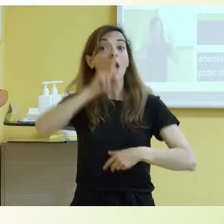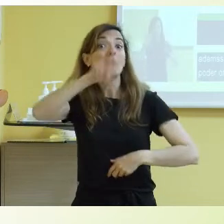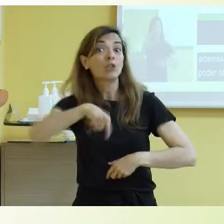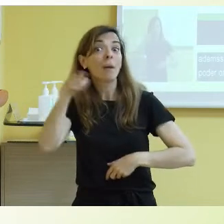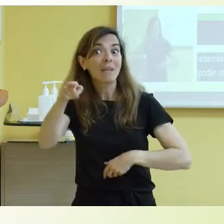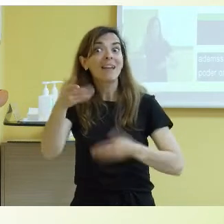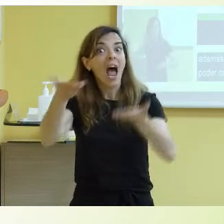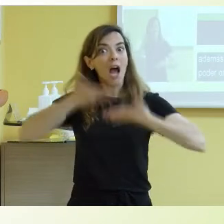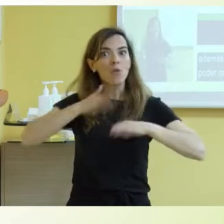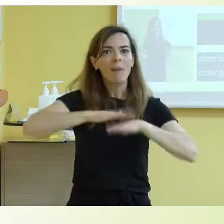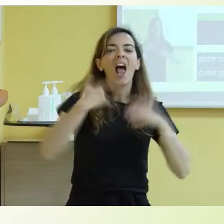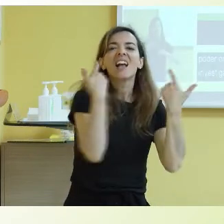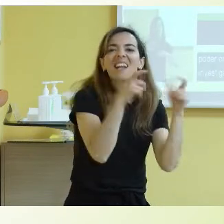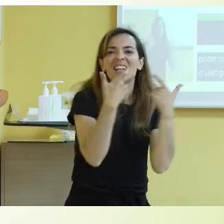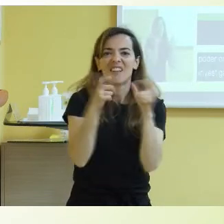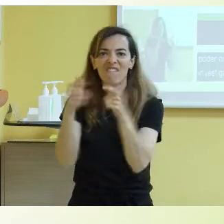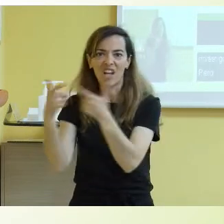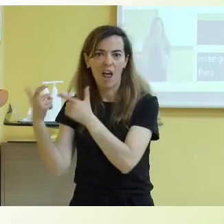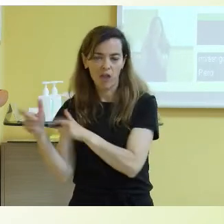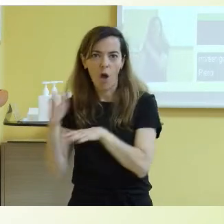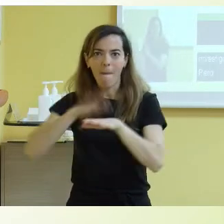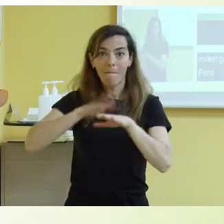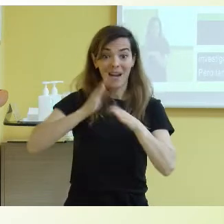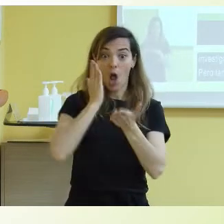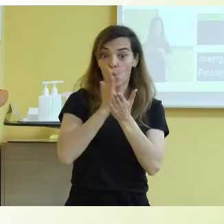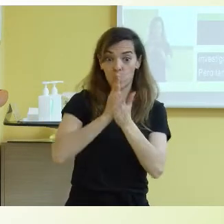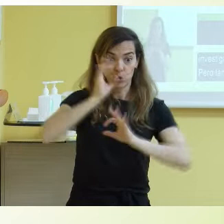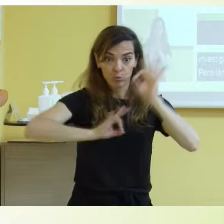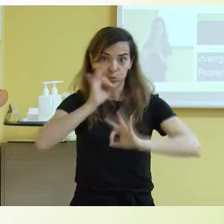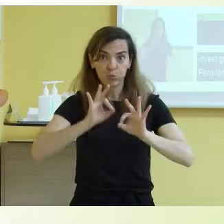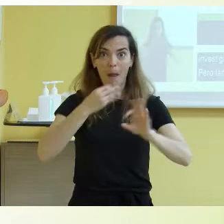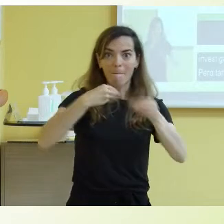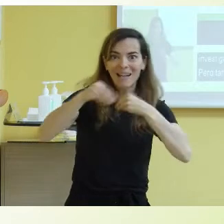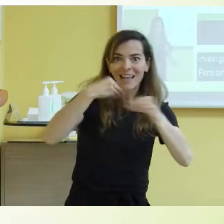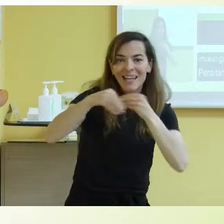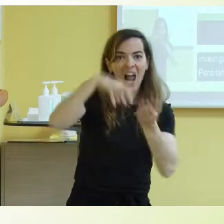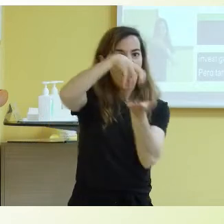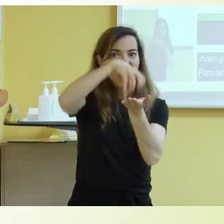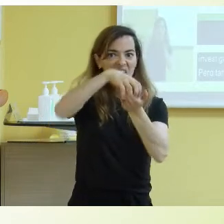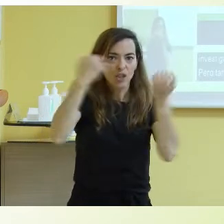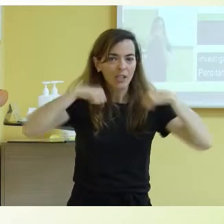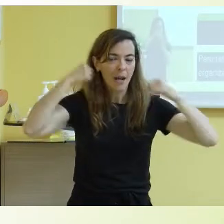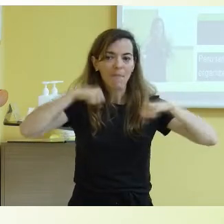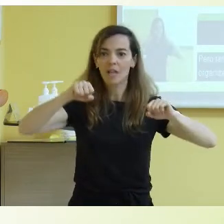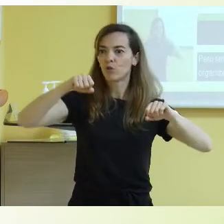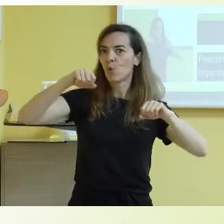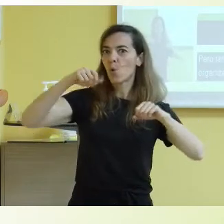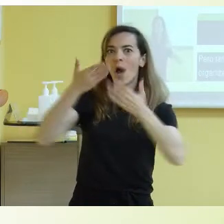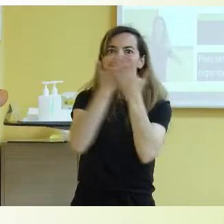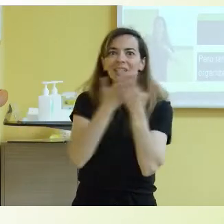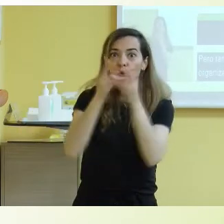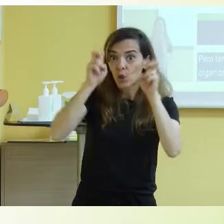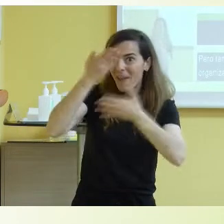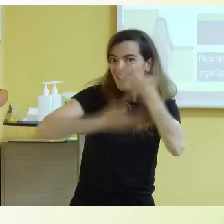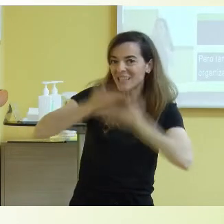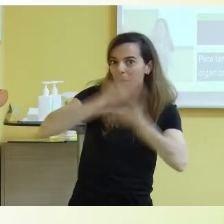de clasificación sin más, para poder organizar cursos, material de entrenamiento, centros de entrenamiento, estudios sobre